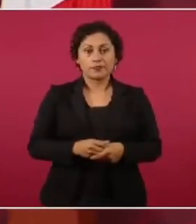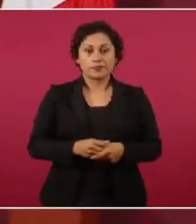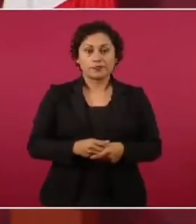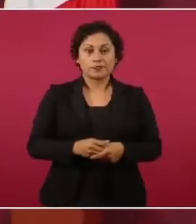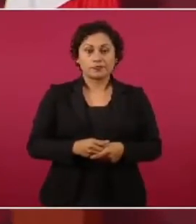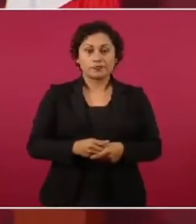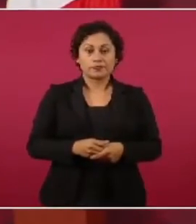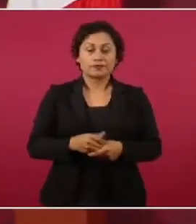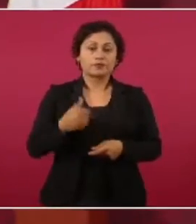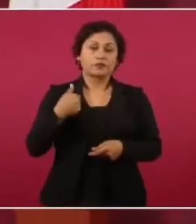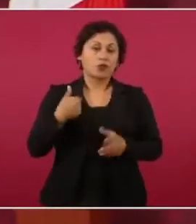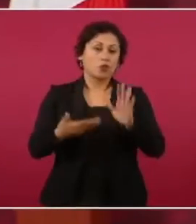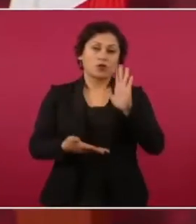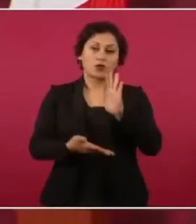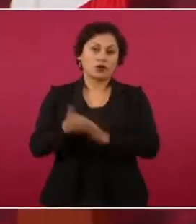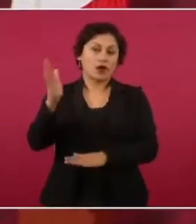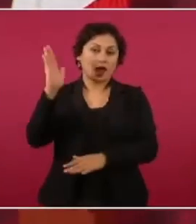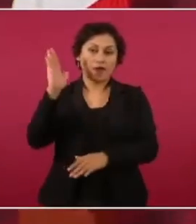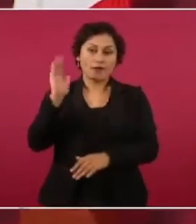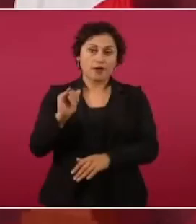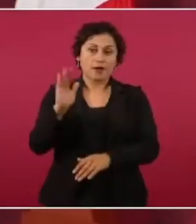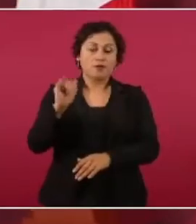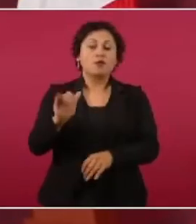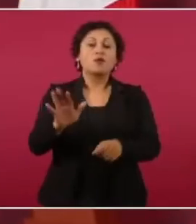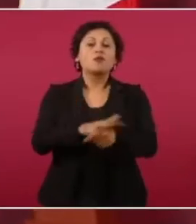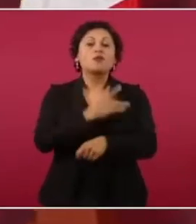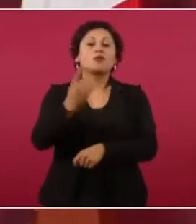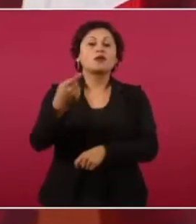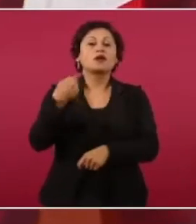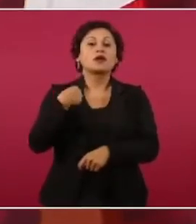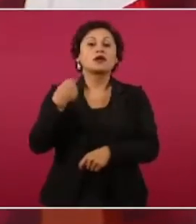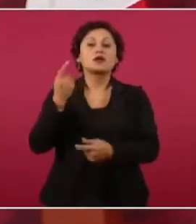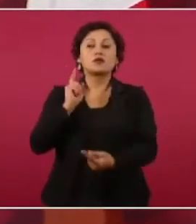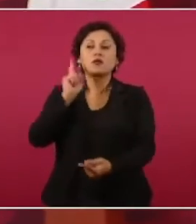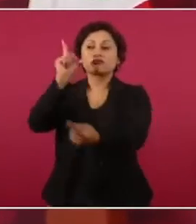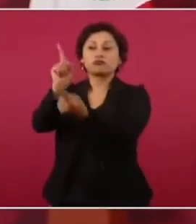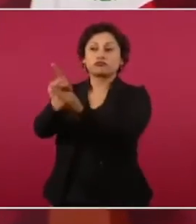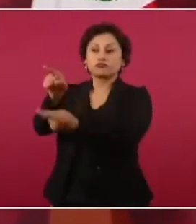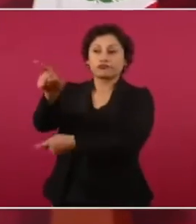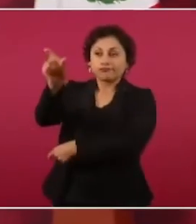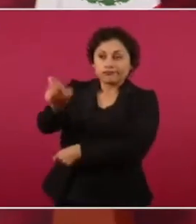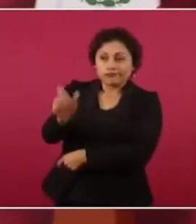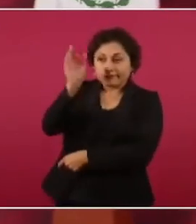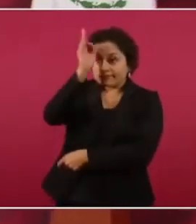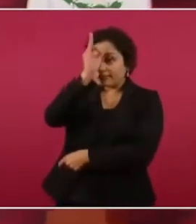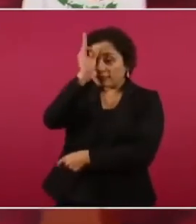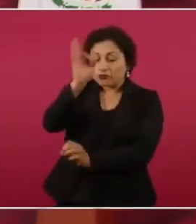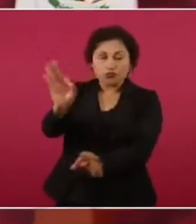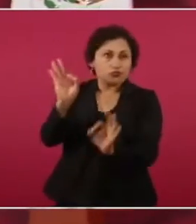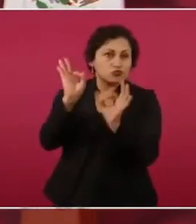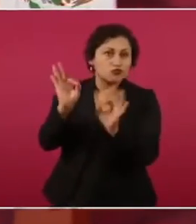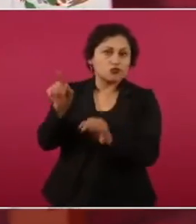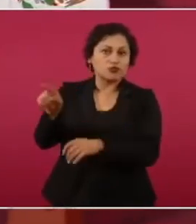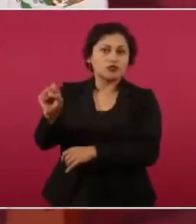Y ya me voy porque voy precisamente con un filósofo muy bueno, con Sabater.